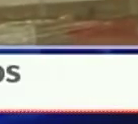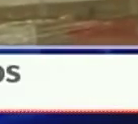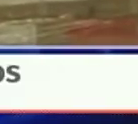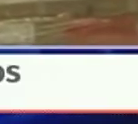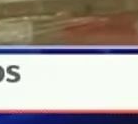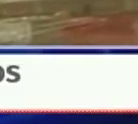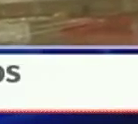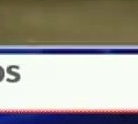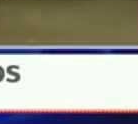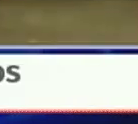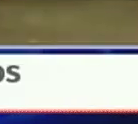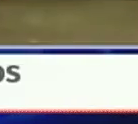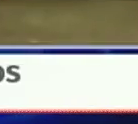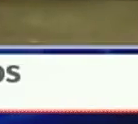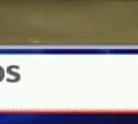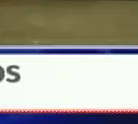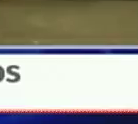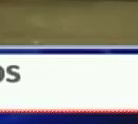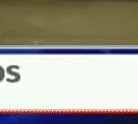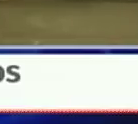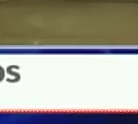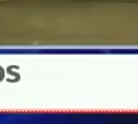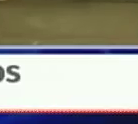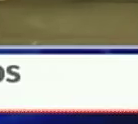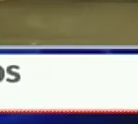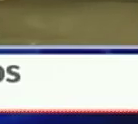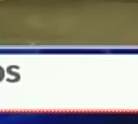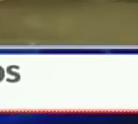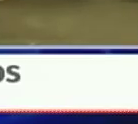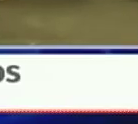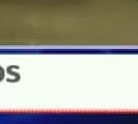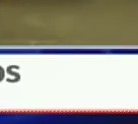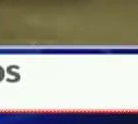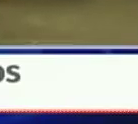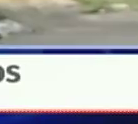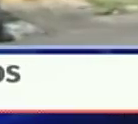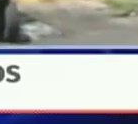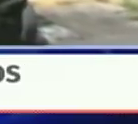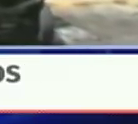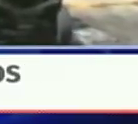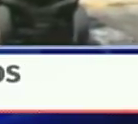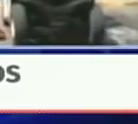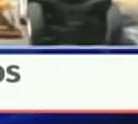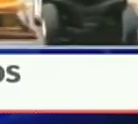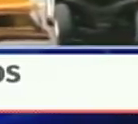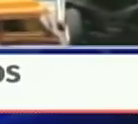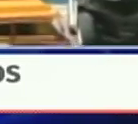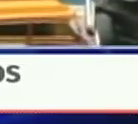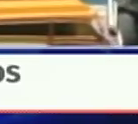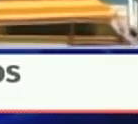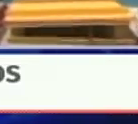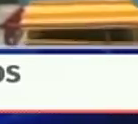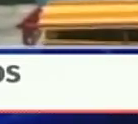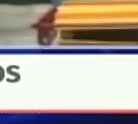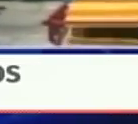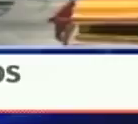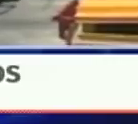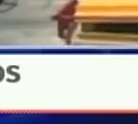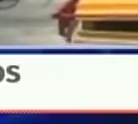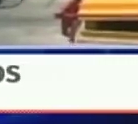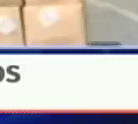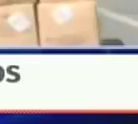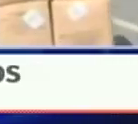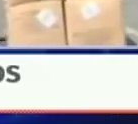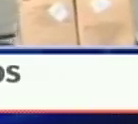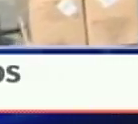así de sencillo yo quisiera que siguiera explicando todas estas labores de descarga de este importante cargamento que está llegando de